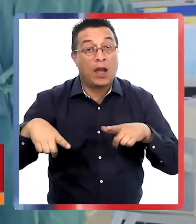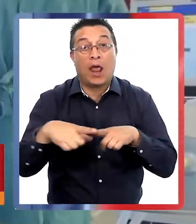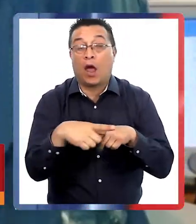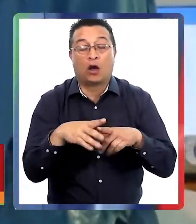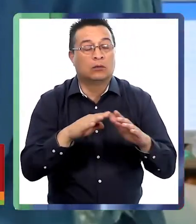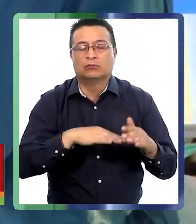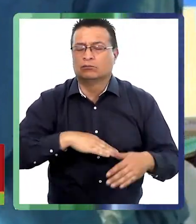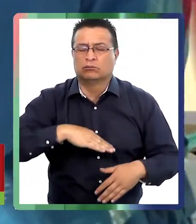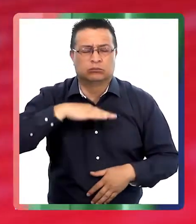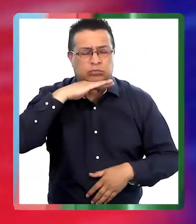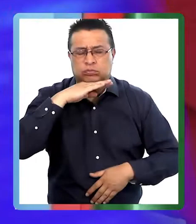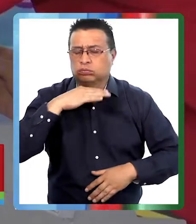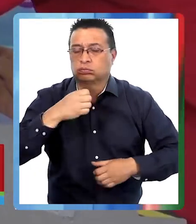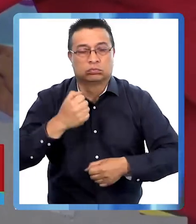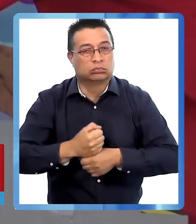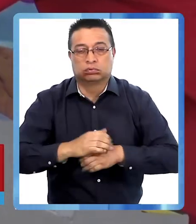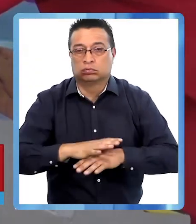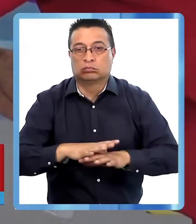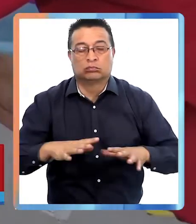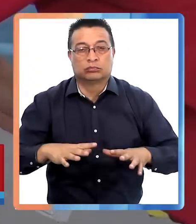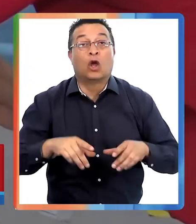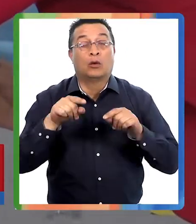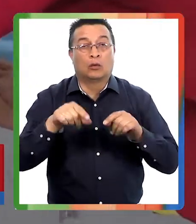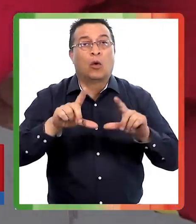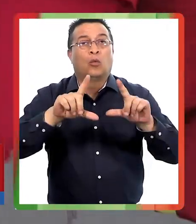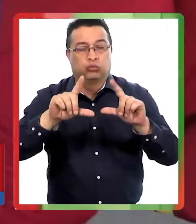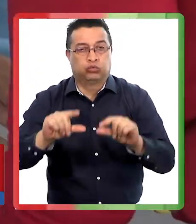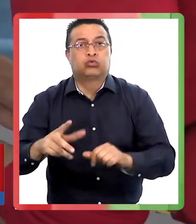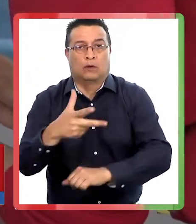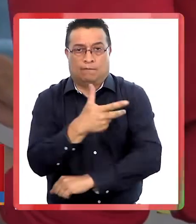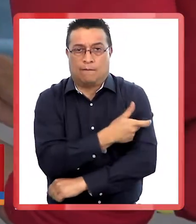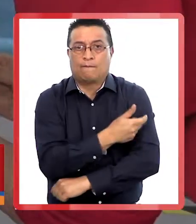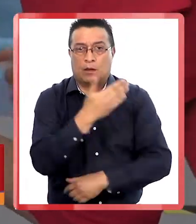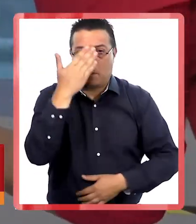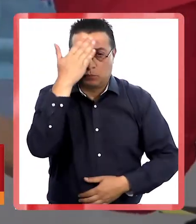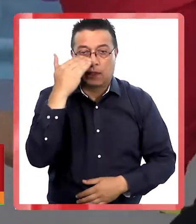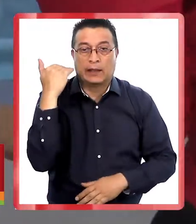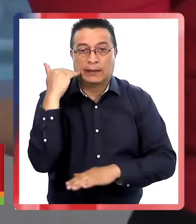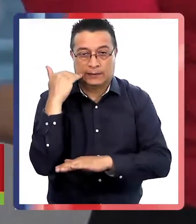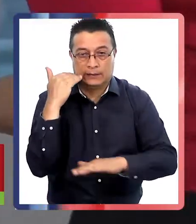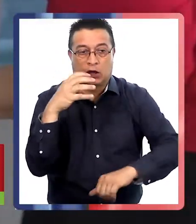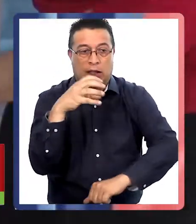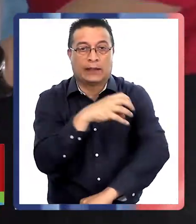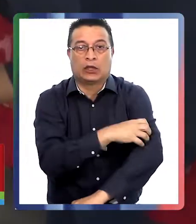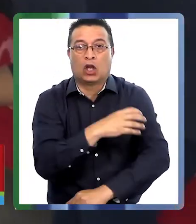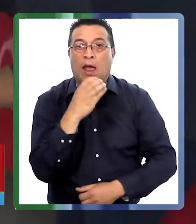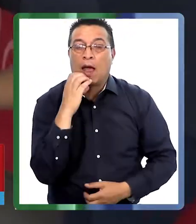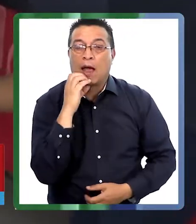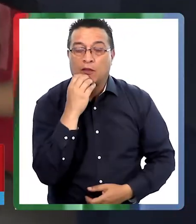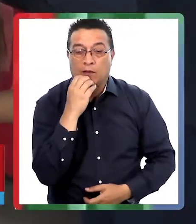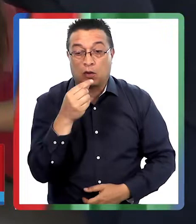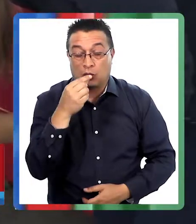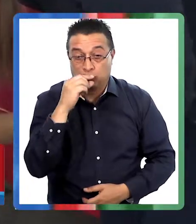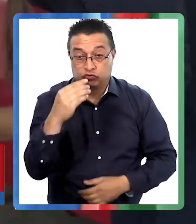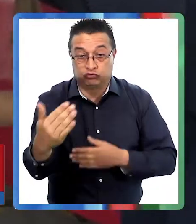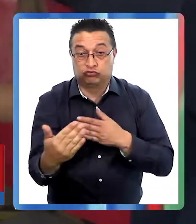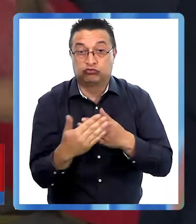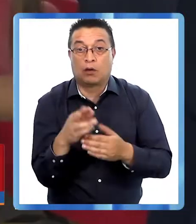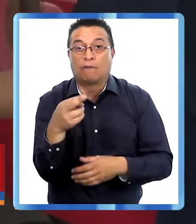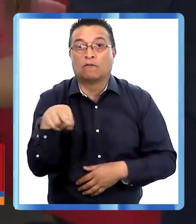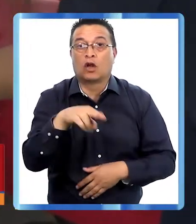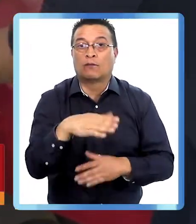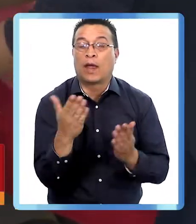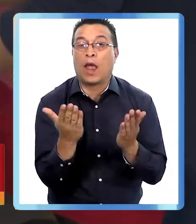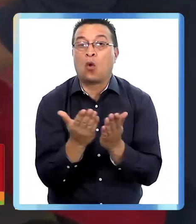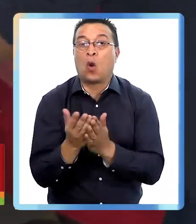al límite de su capacidad. Preocupa la baja tasa de vacunación de niños en la región de Antofagasta a pocos días del retorno a